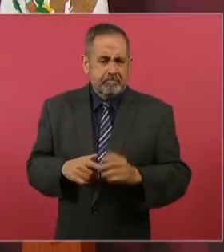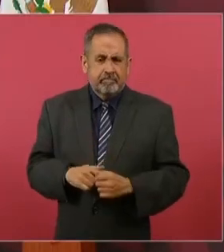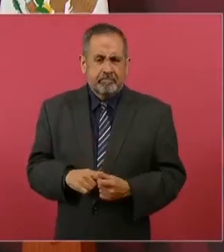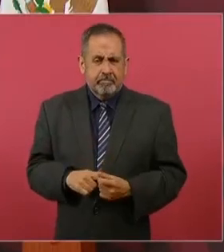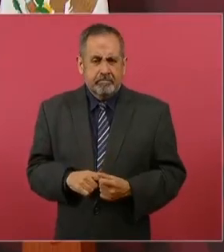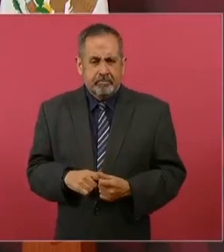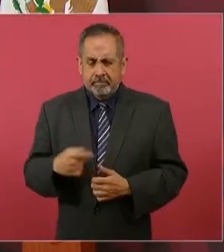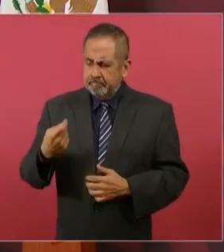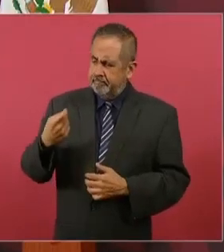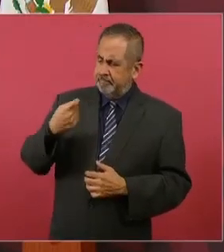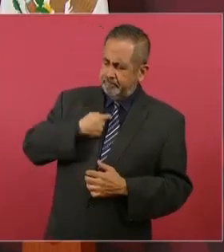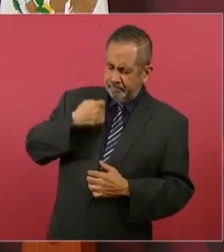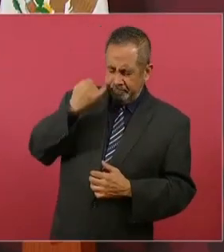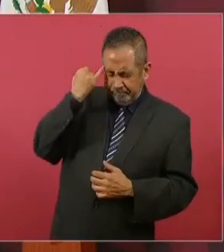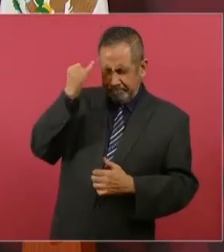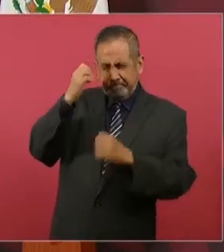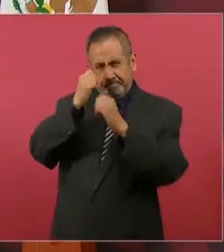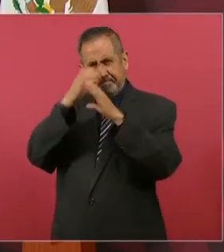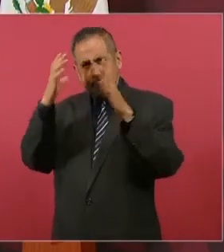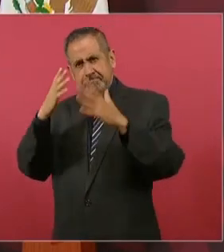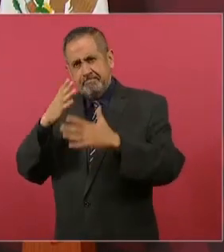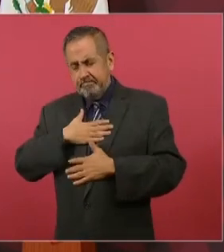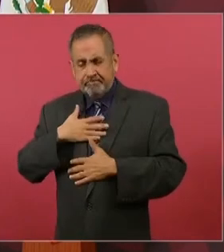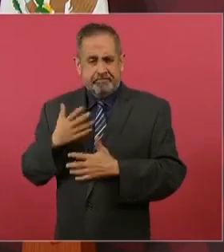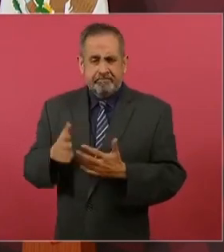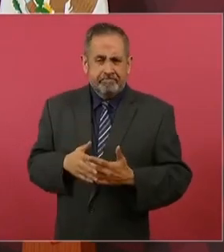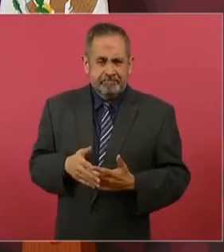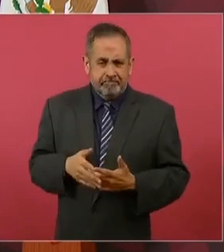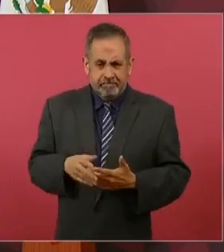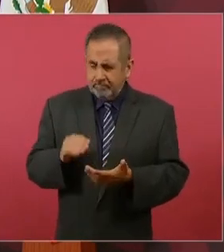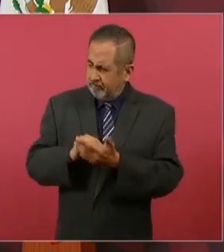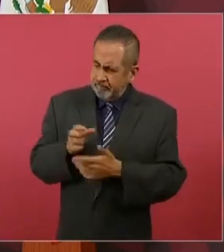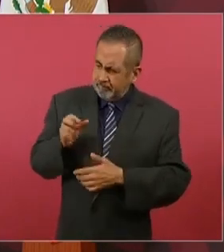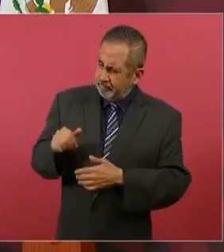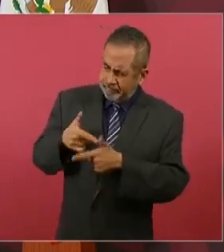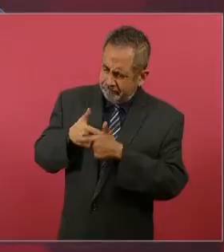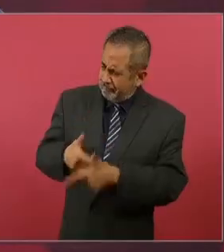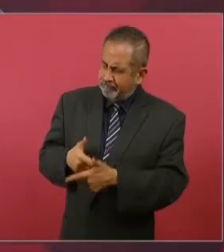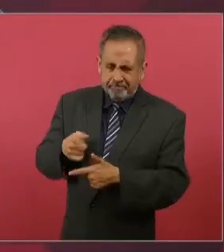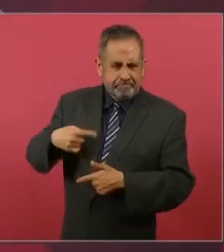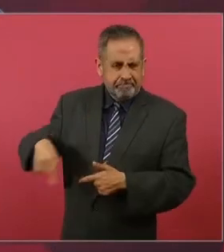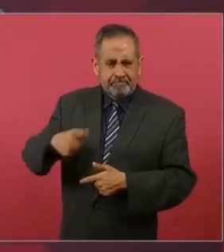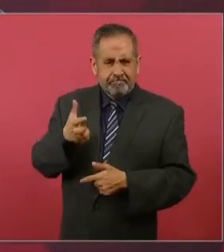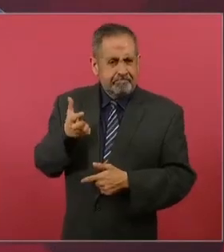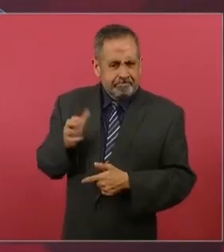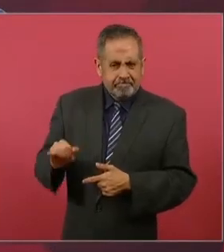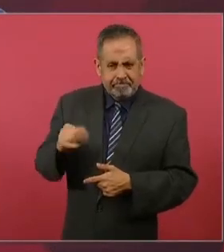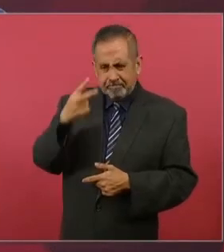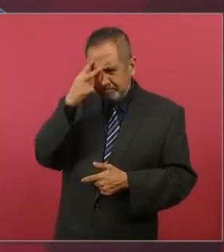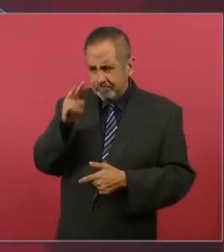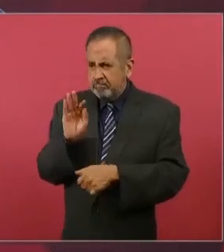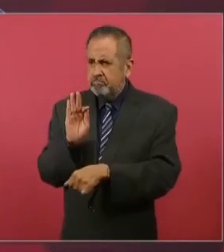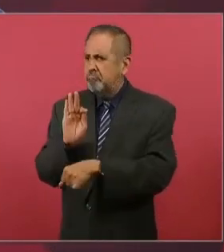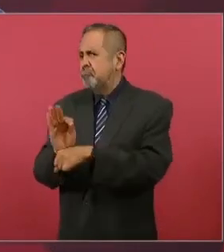mantener nuestra idiosincrasia, seguir siendo como somos, cuidándonos.